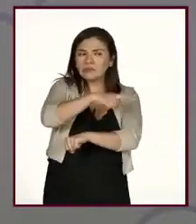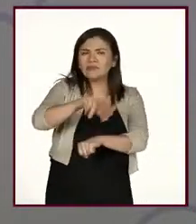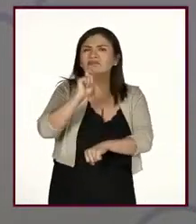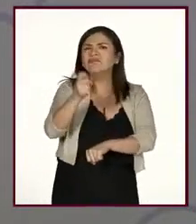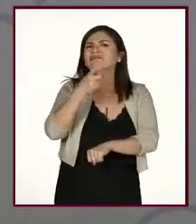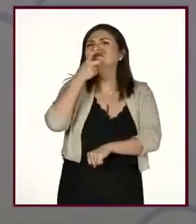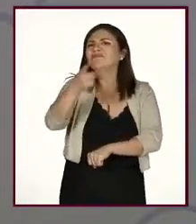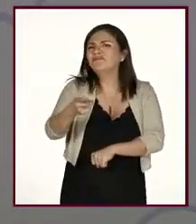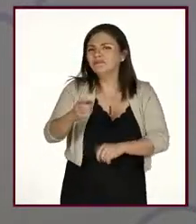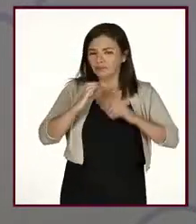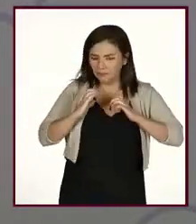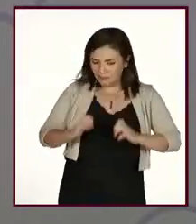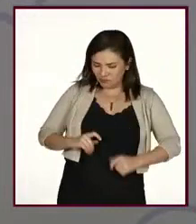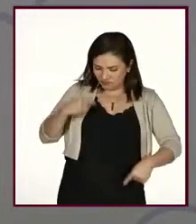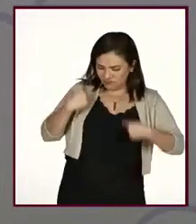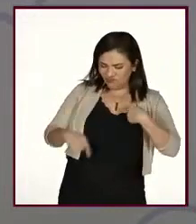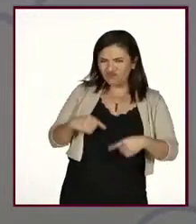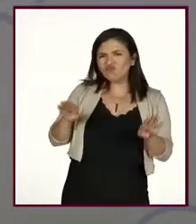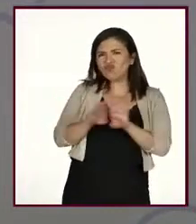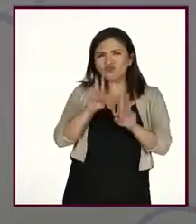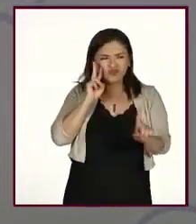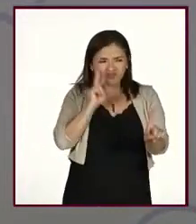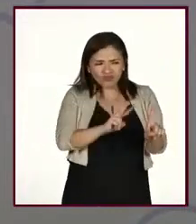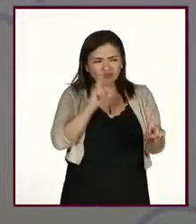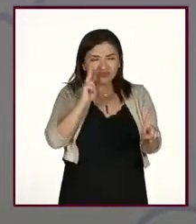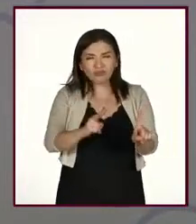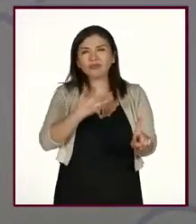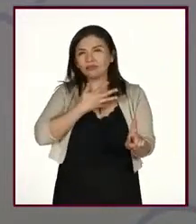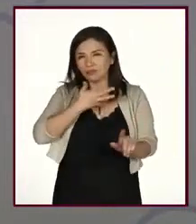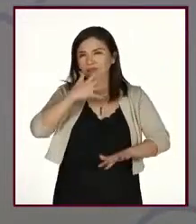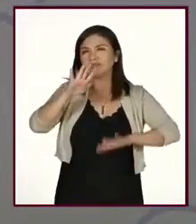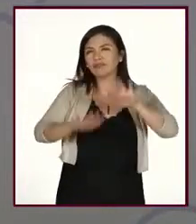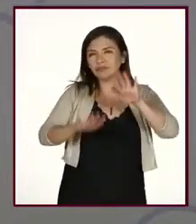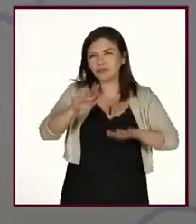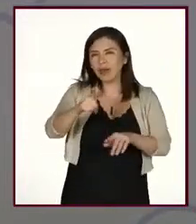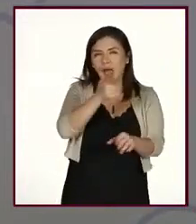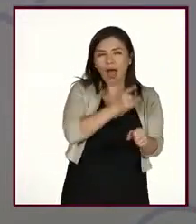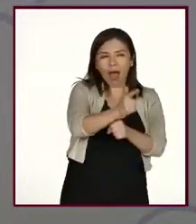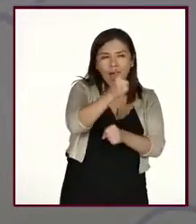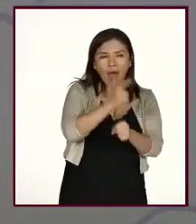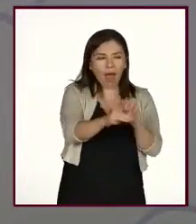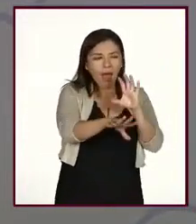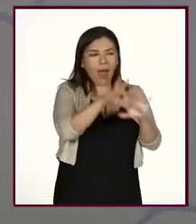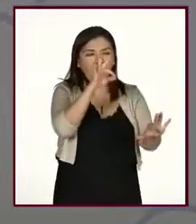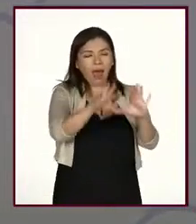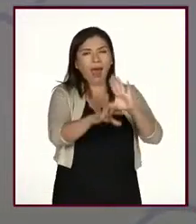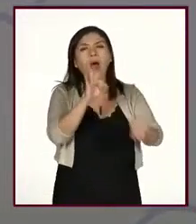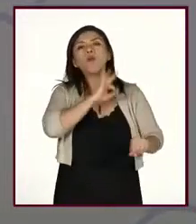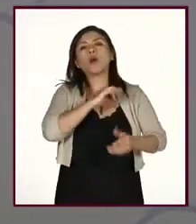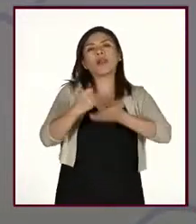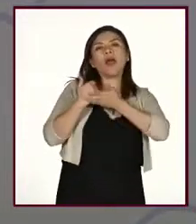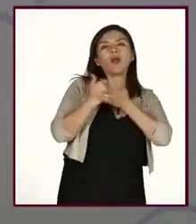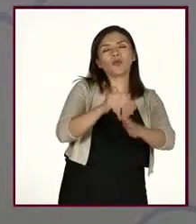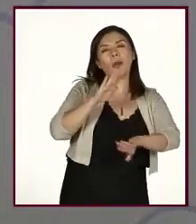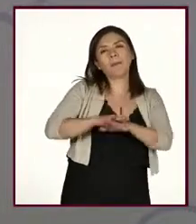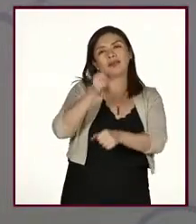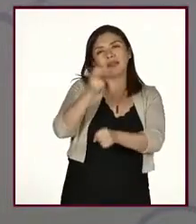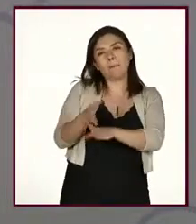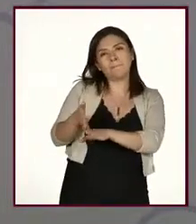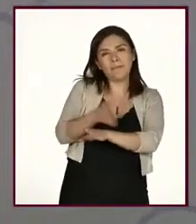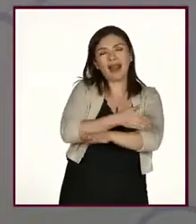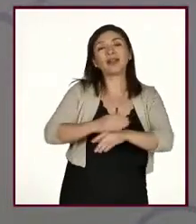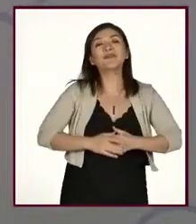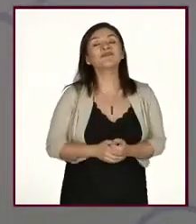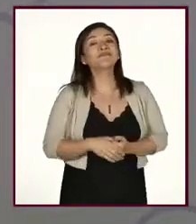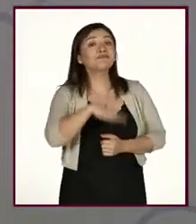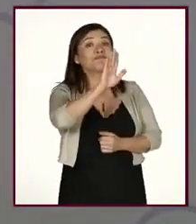manifestaciones físicas que se suelen presentar, así como distinguirlas para poder tener intervenciones tempranas.